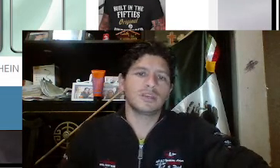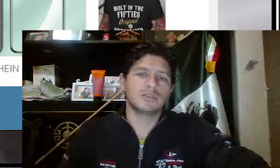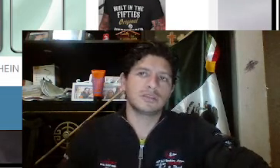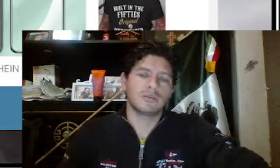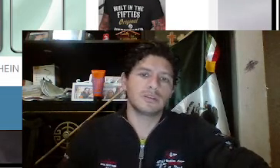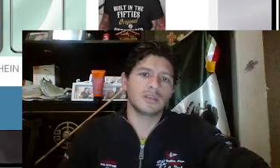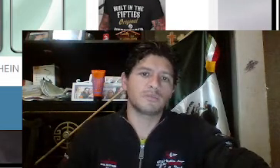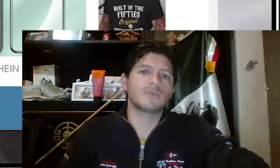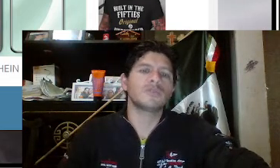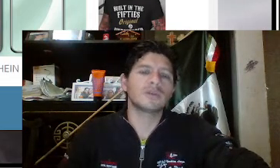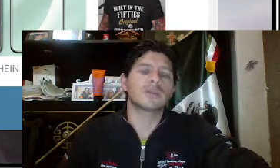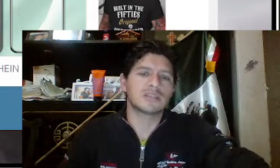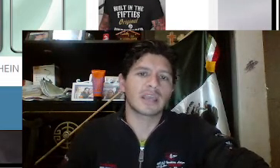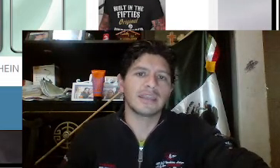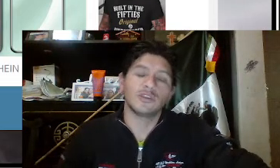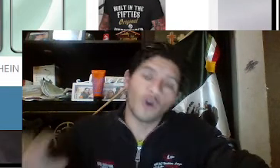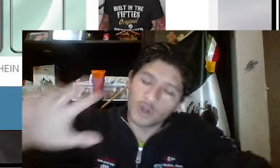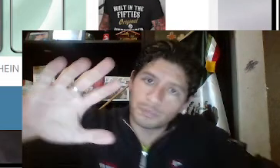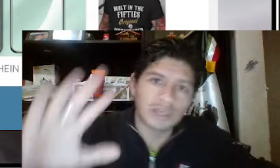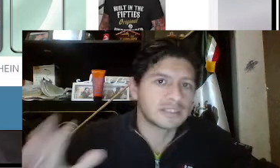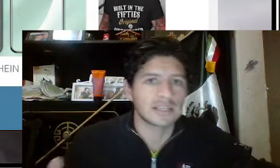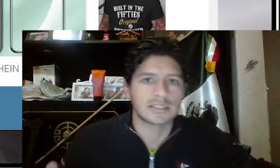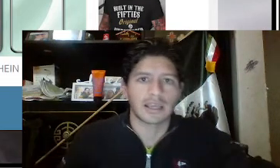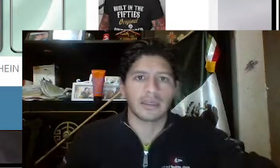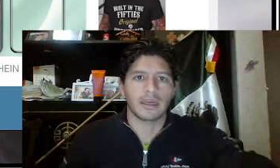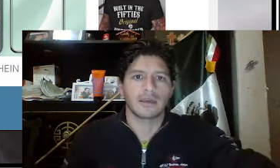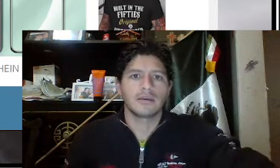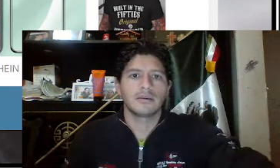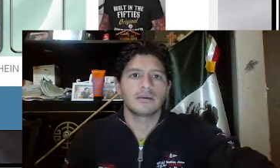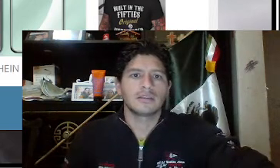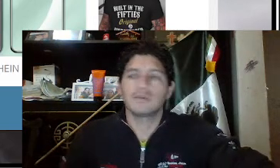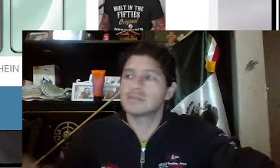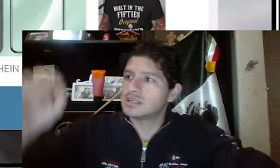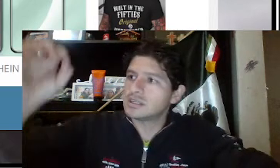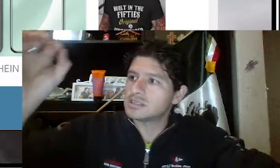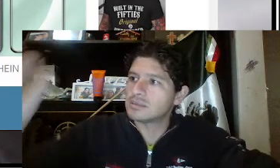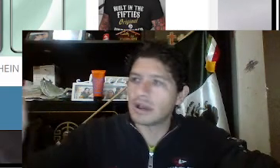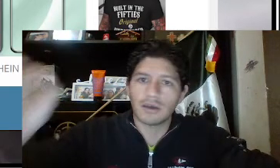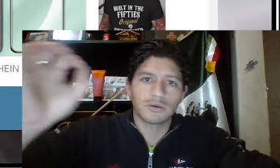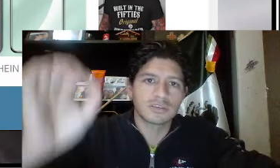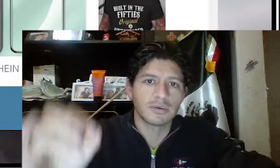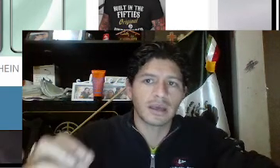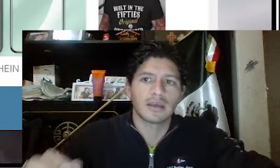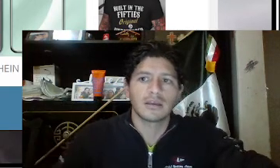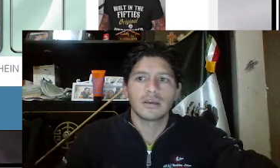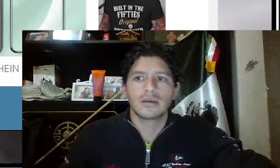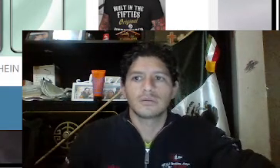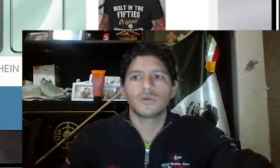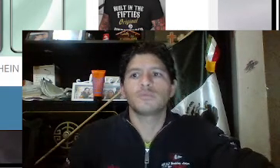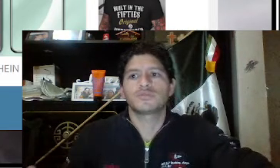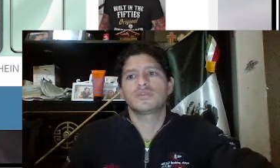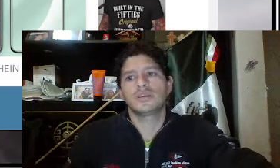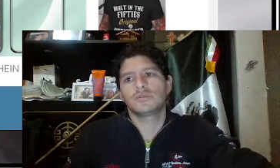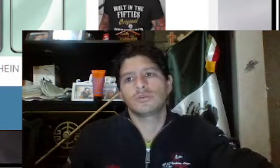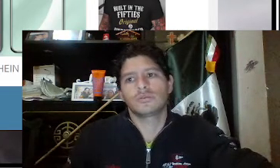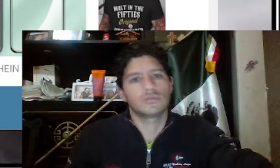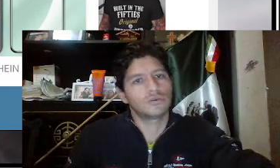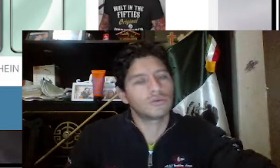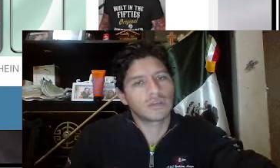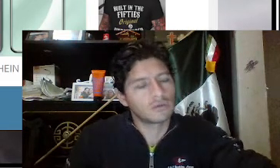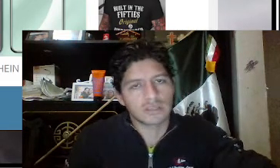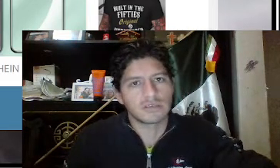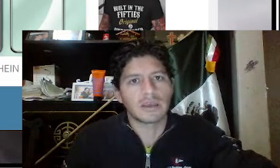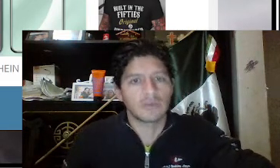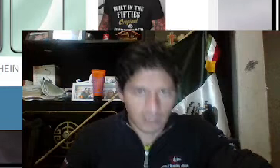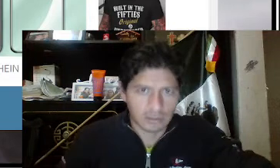Pero sí te lo entiendo, pero yo quiero que se quede. No, no puedes decir que se quede. Debes decir si se va o no se va. No, pues sí, yo